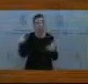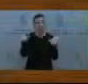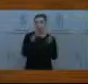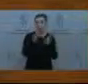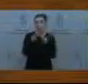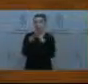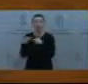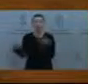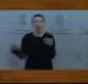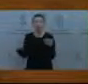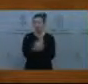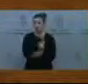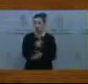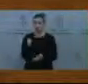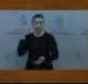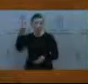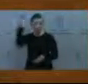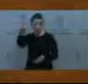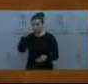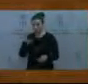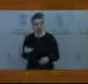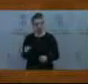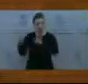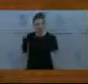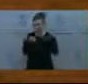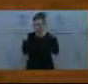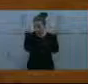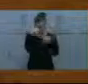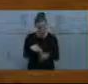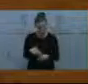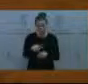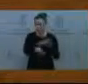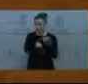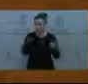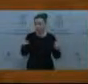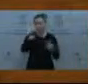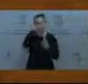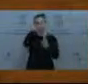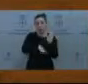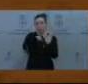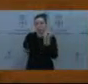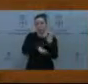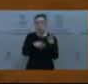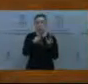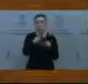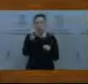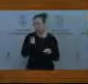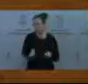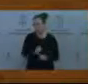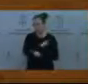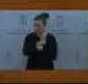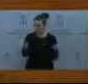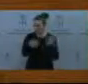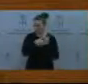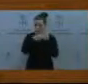ni, desde luego, tienen el mismo currículum político, si ustedes me permiten así denominarlo.